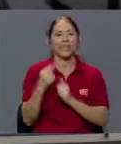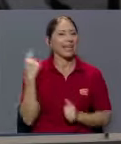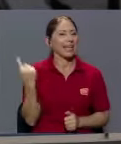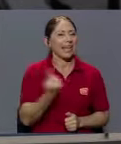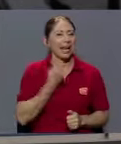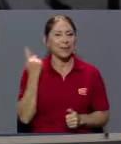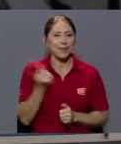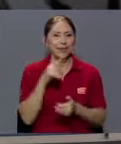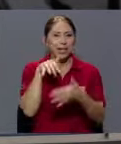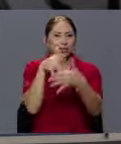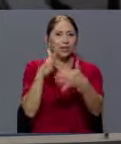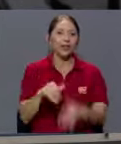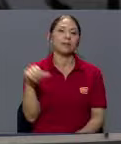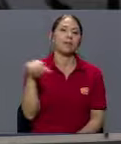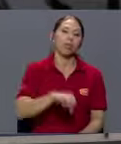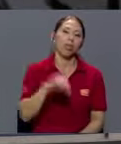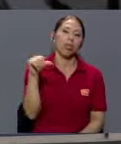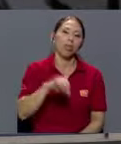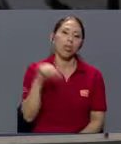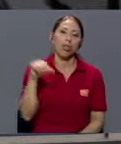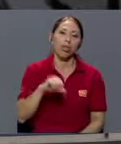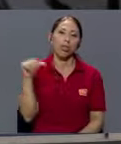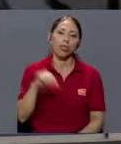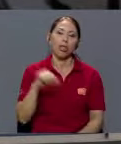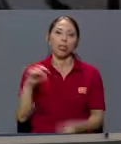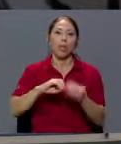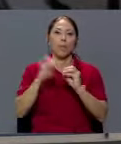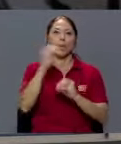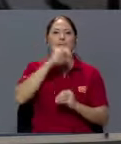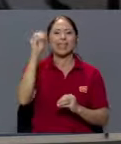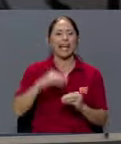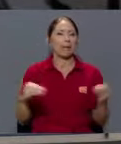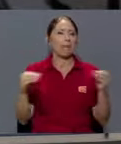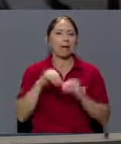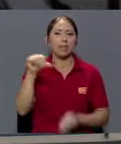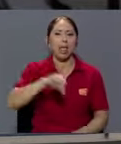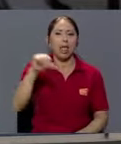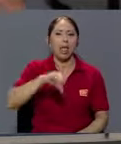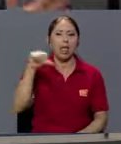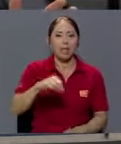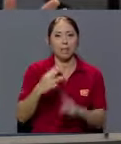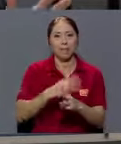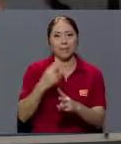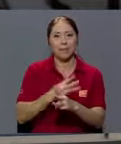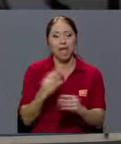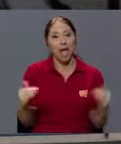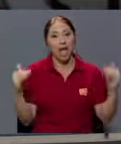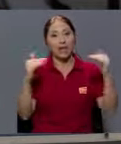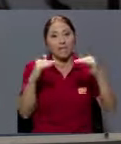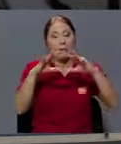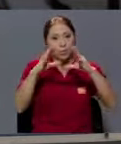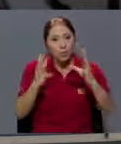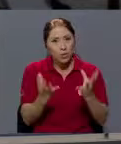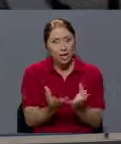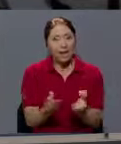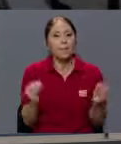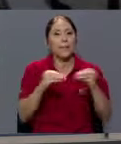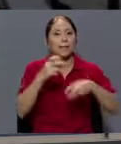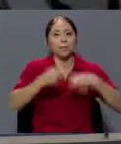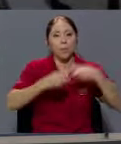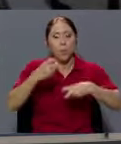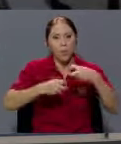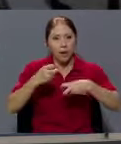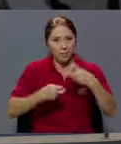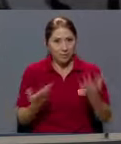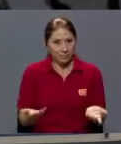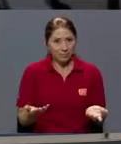Generalmente los estudiantes donde más se quedan es en esa asignatura. Y es una de las que a nivel también mundial da más problemas, en general el